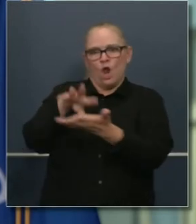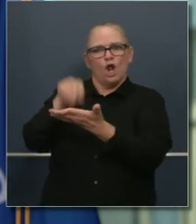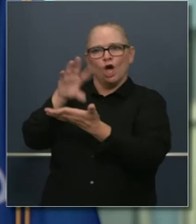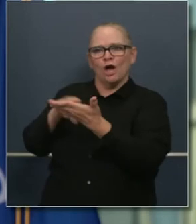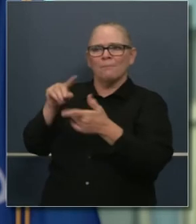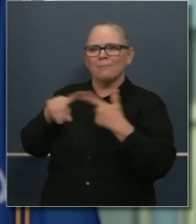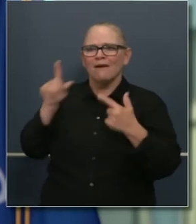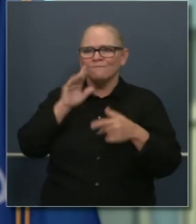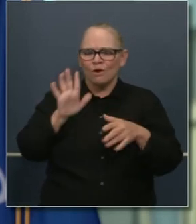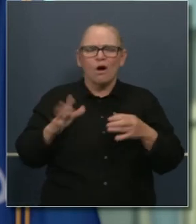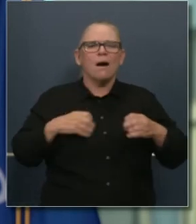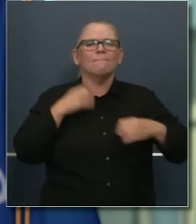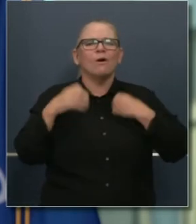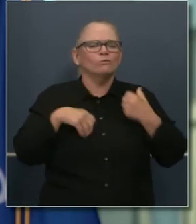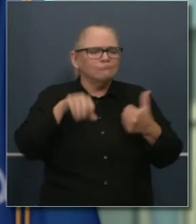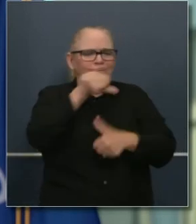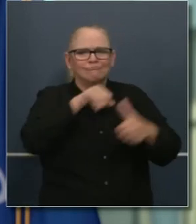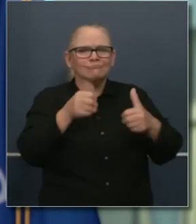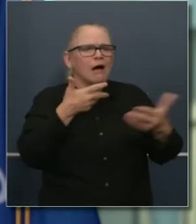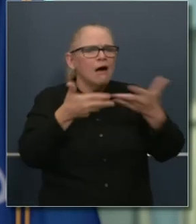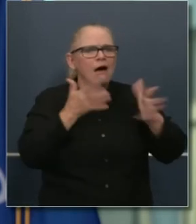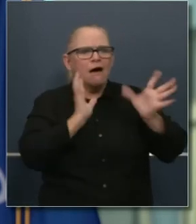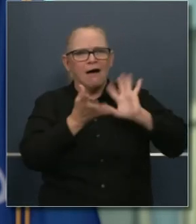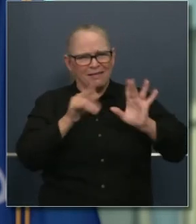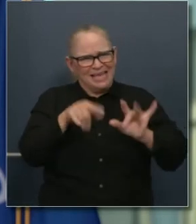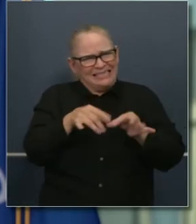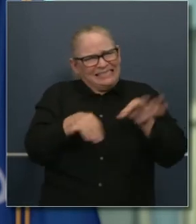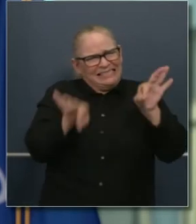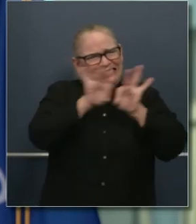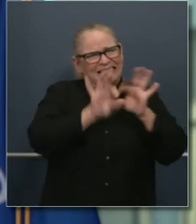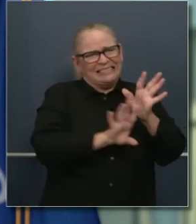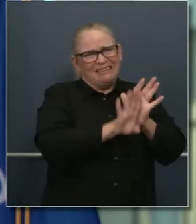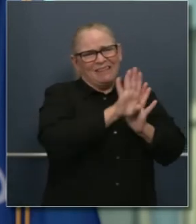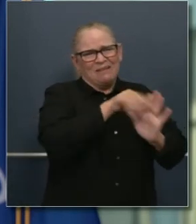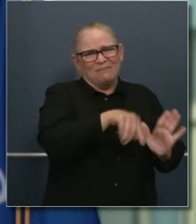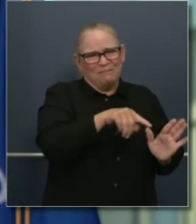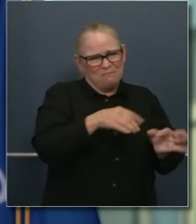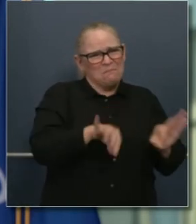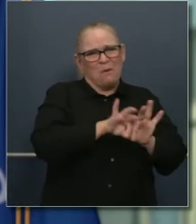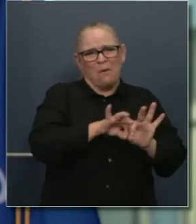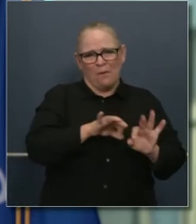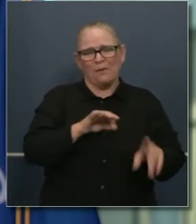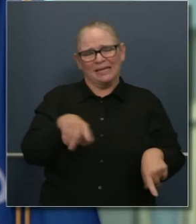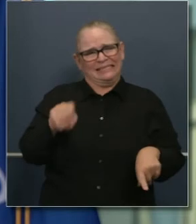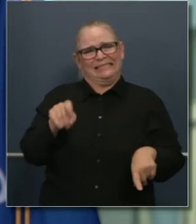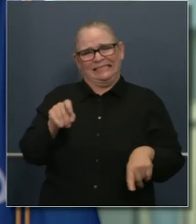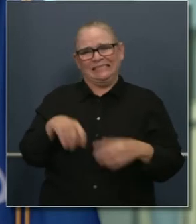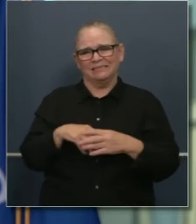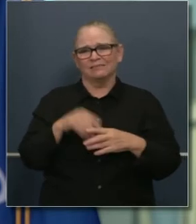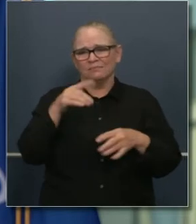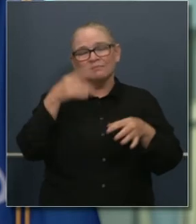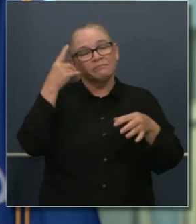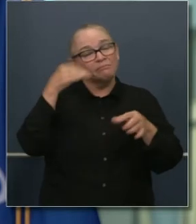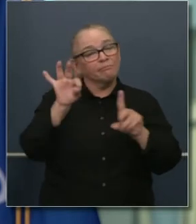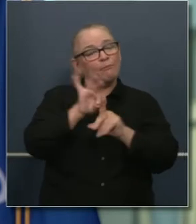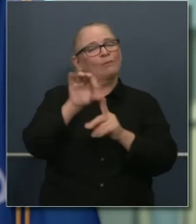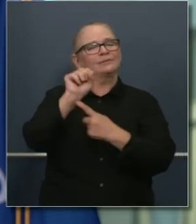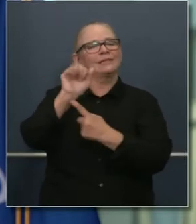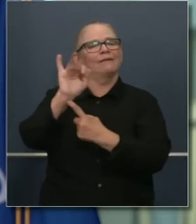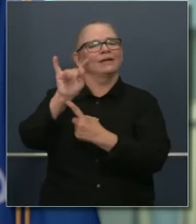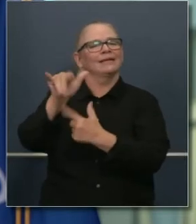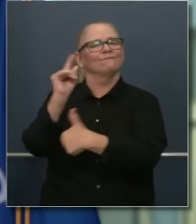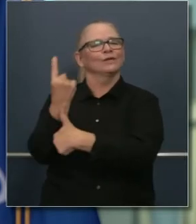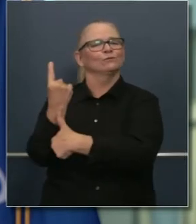necesidades sociales emocionales que son fundamentales para la educación de nuestros hijos lo haremos de manera segura en conjunto con nuestros